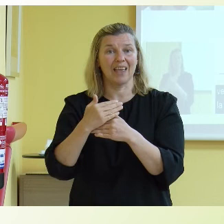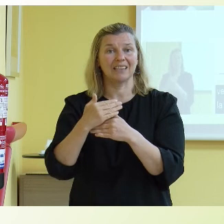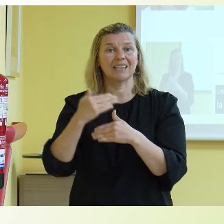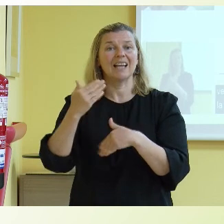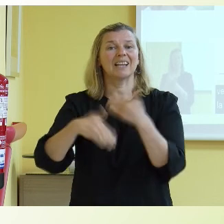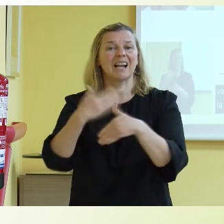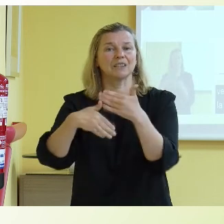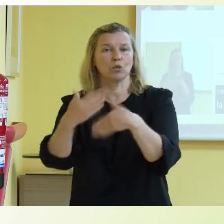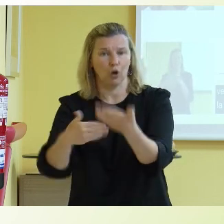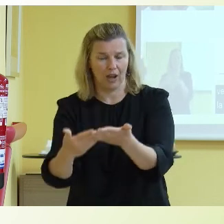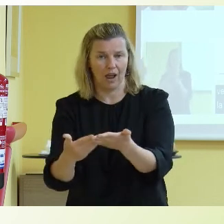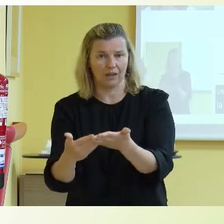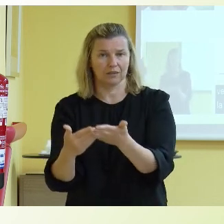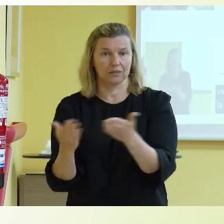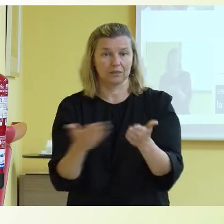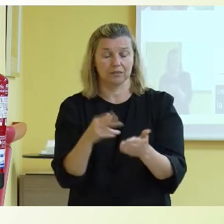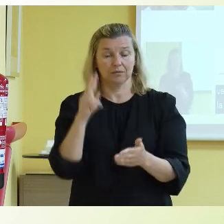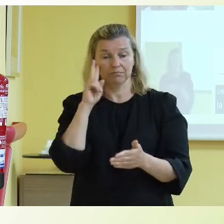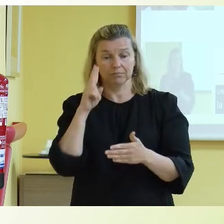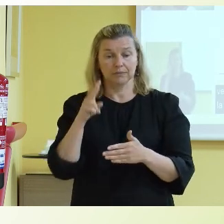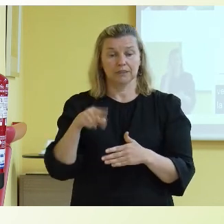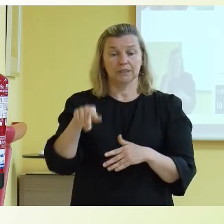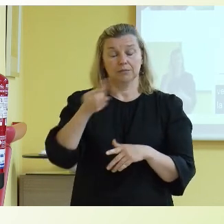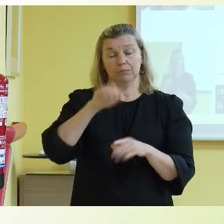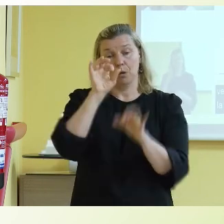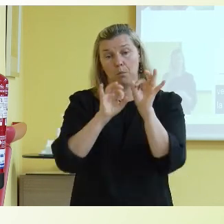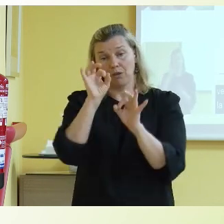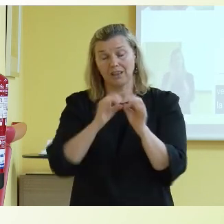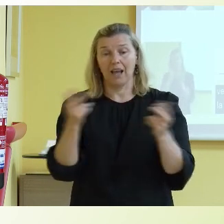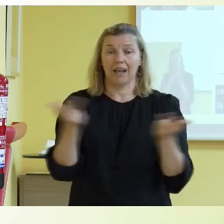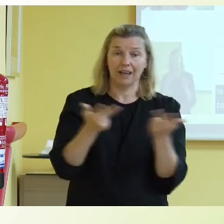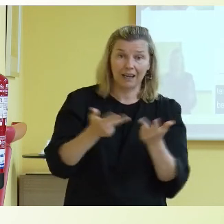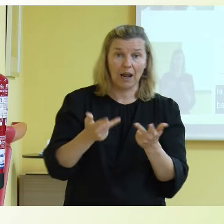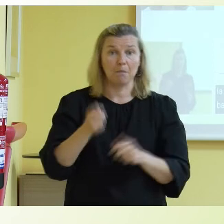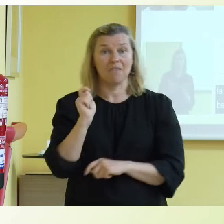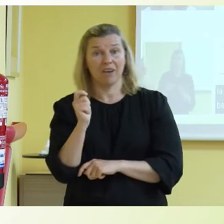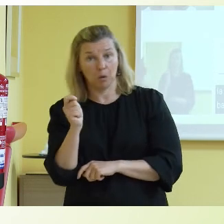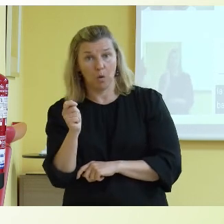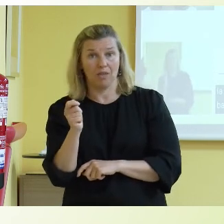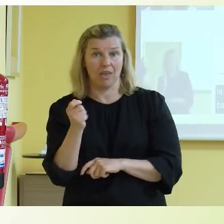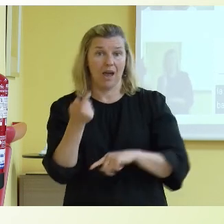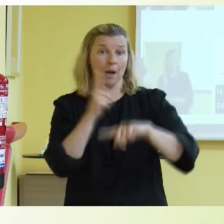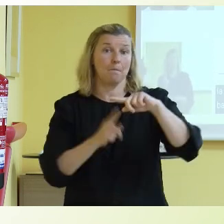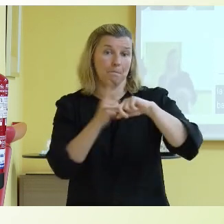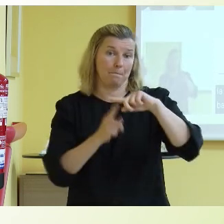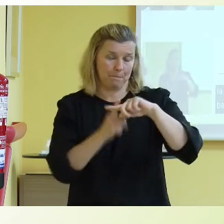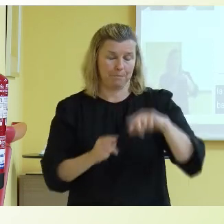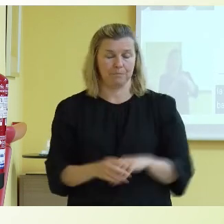que se definen en base a su gravedad y frecuencia, que en este caso son moderada y ocasional,